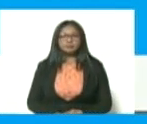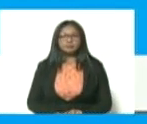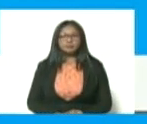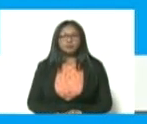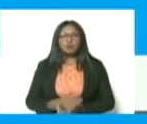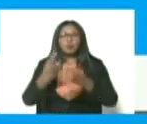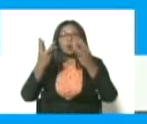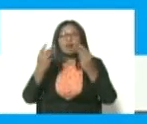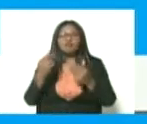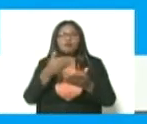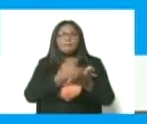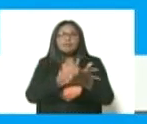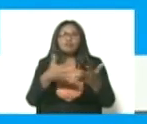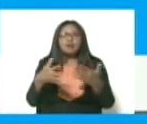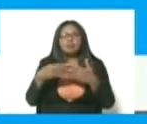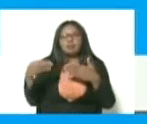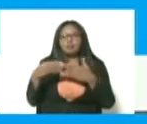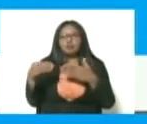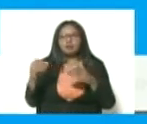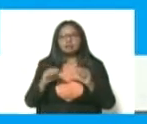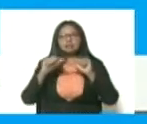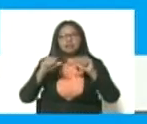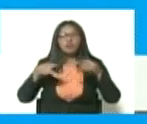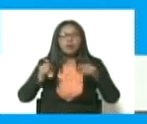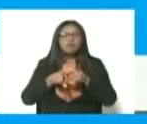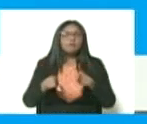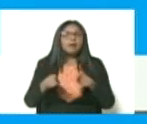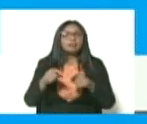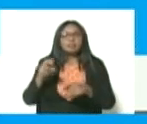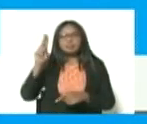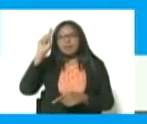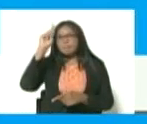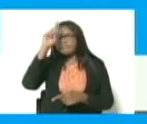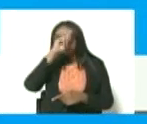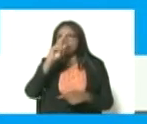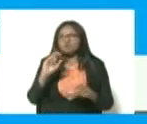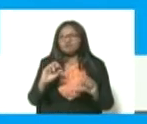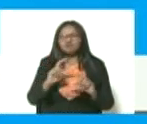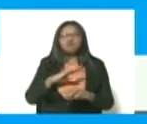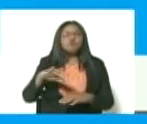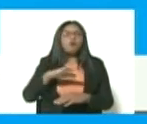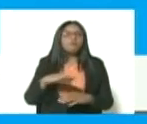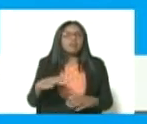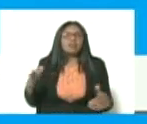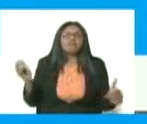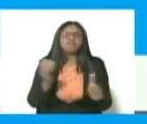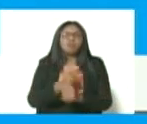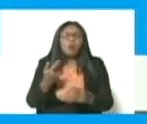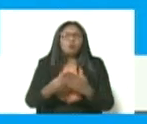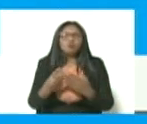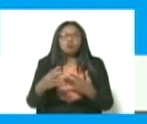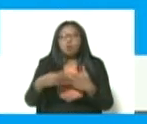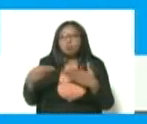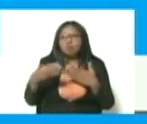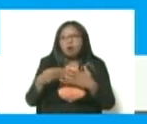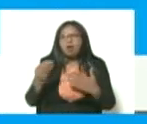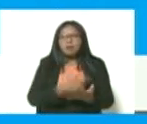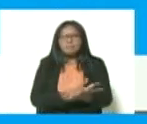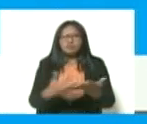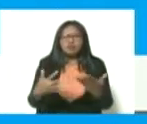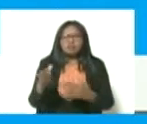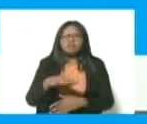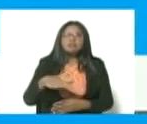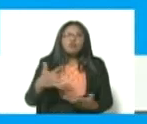¿Cuántos millones de dólares maneja desde Madrid Leopoldo López? ¿De dónde los sacó? ¿De dónde sacó los millones de dólares?